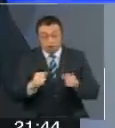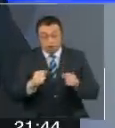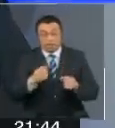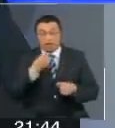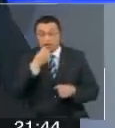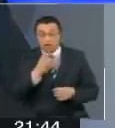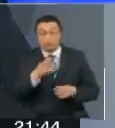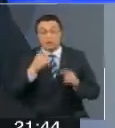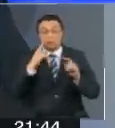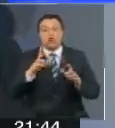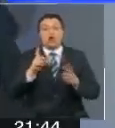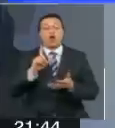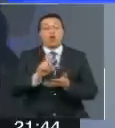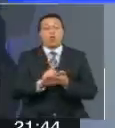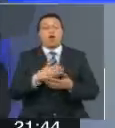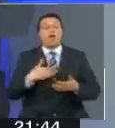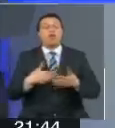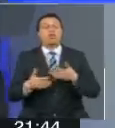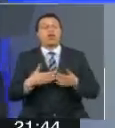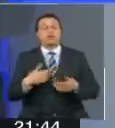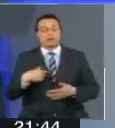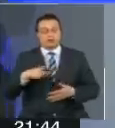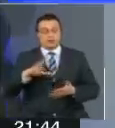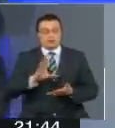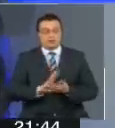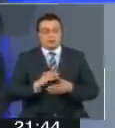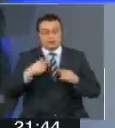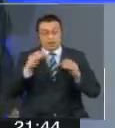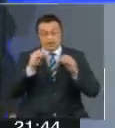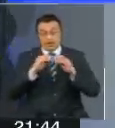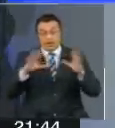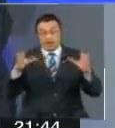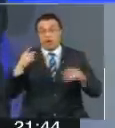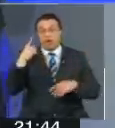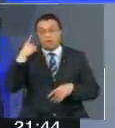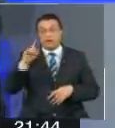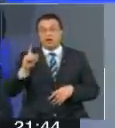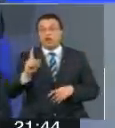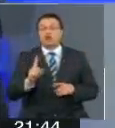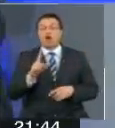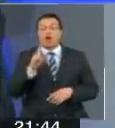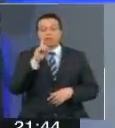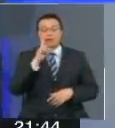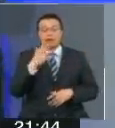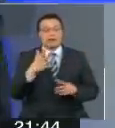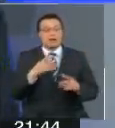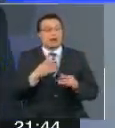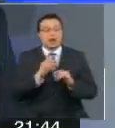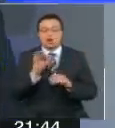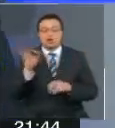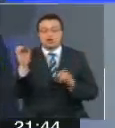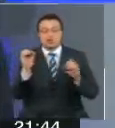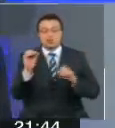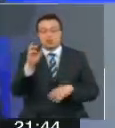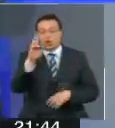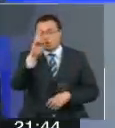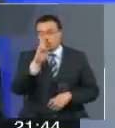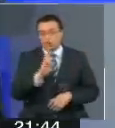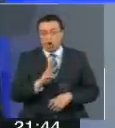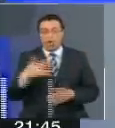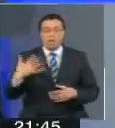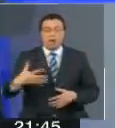a partir del lugar en que estoy y con mucha claridad, pero no tengo ningún rol moralizante.